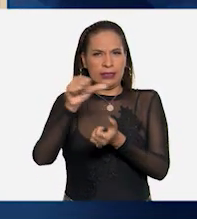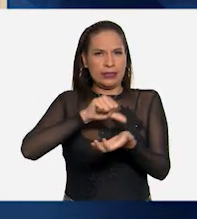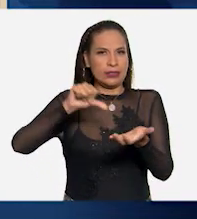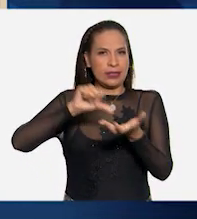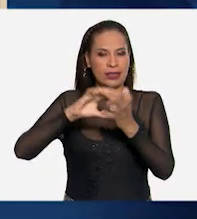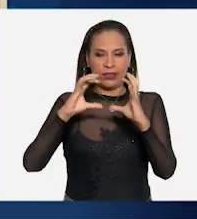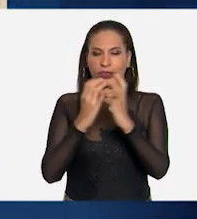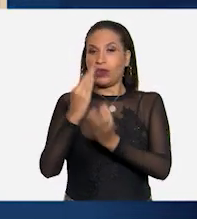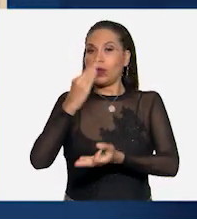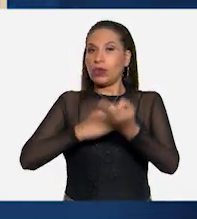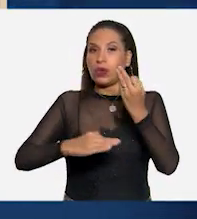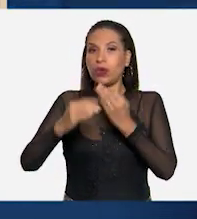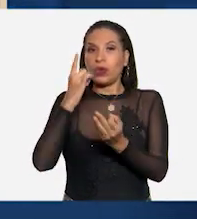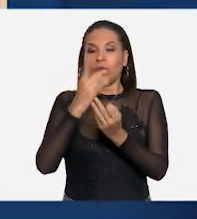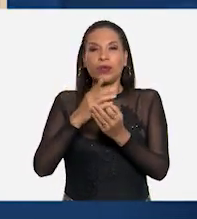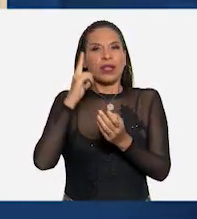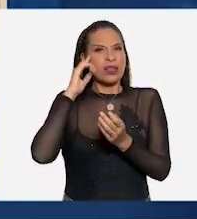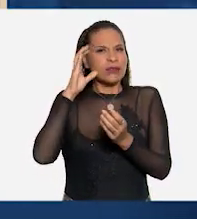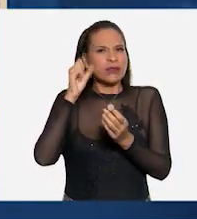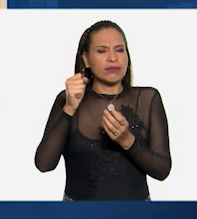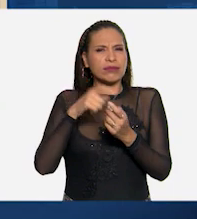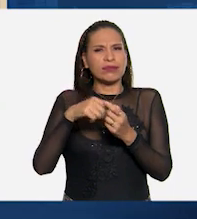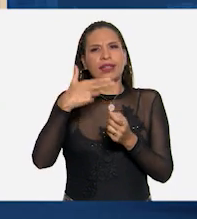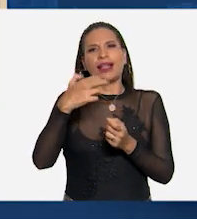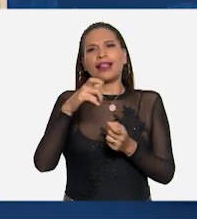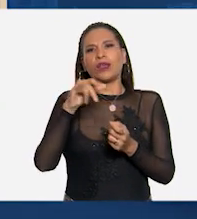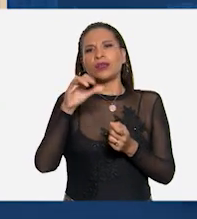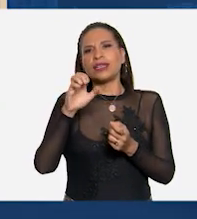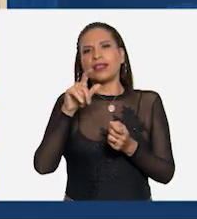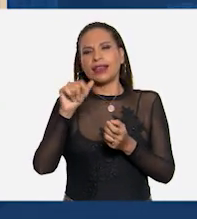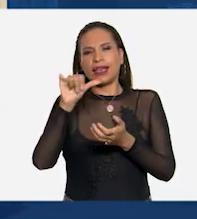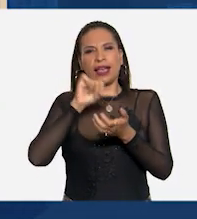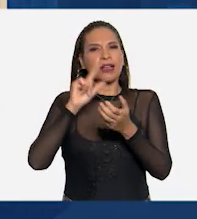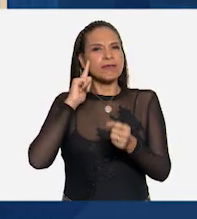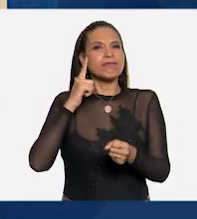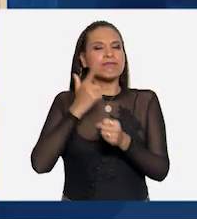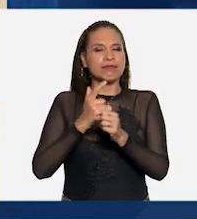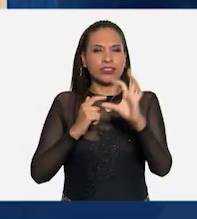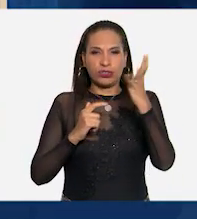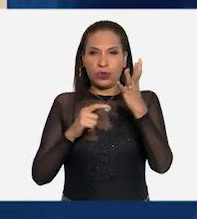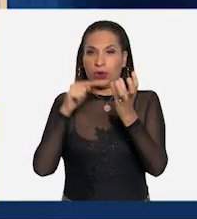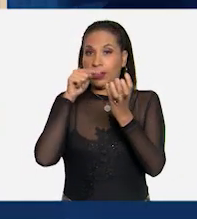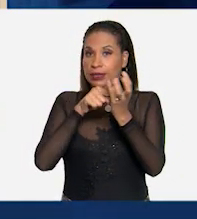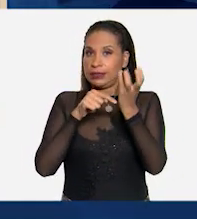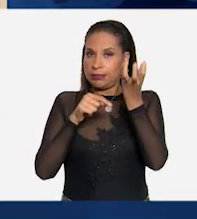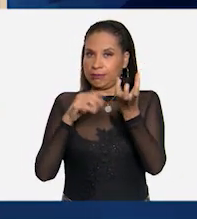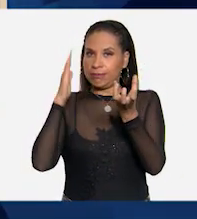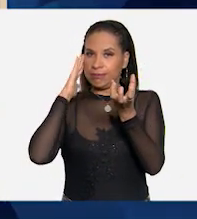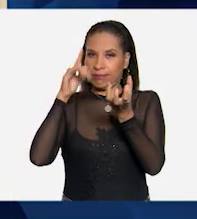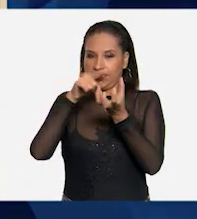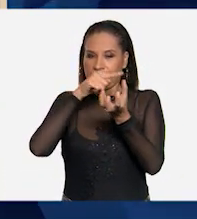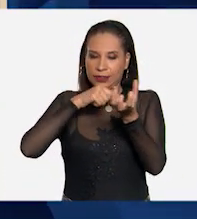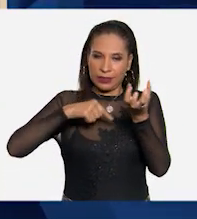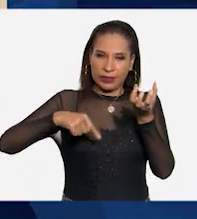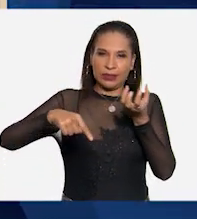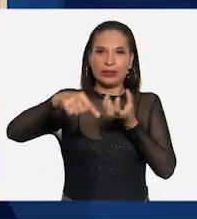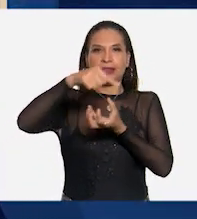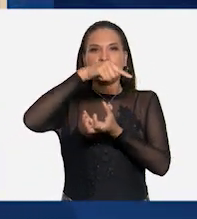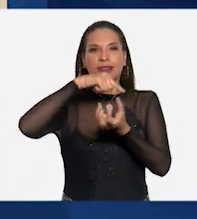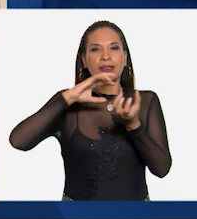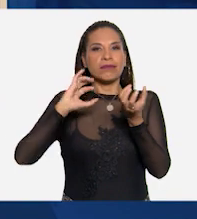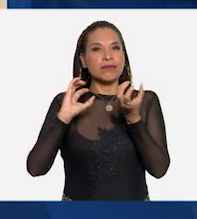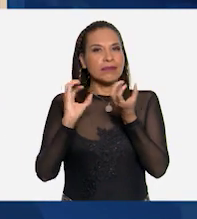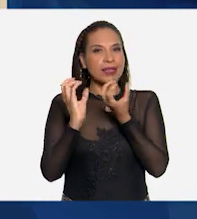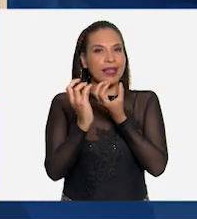centro de todo, a una concepción heliocéntrica, que se dio cuenta que el Sol era el centro de un sistema